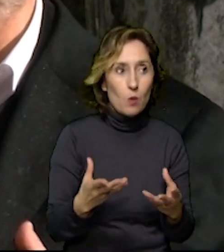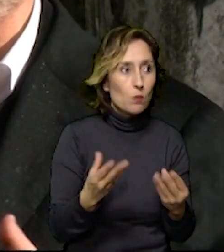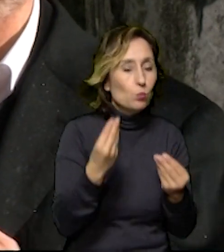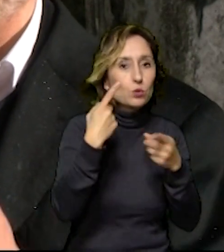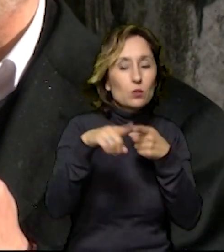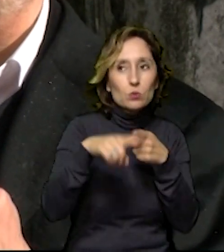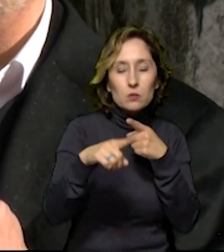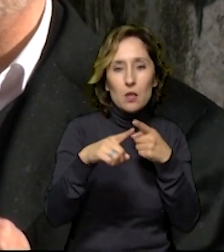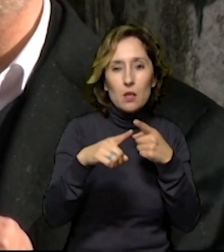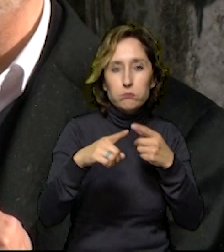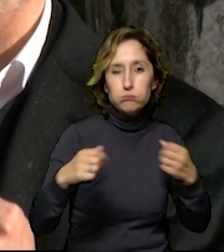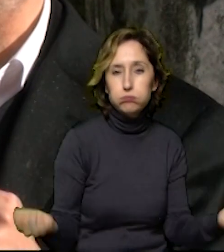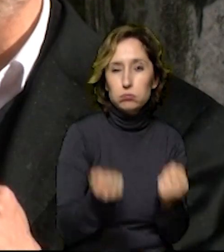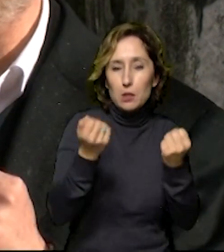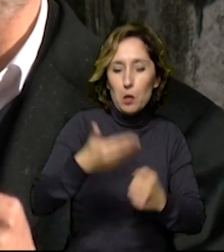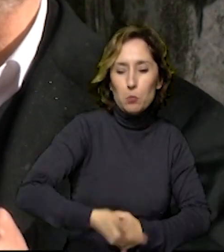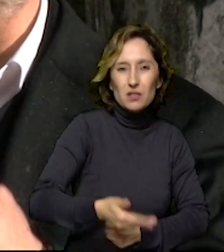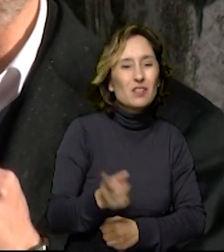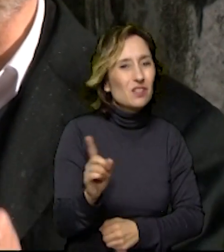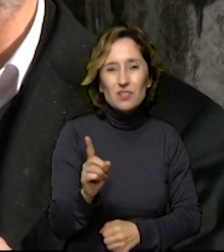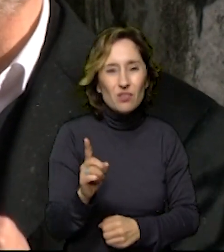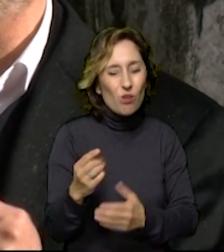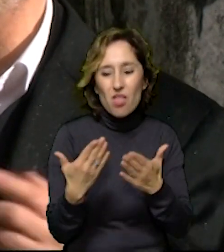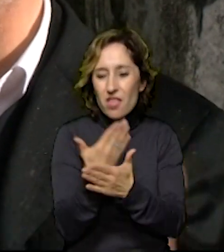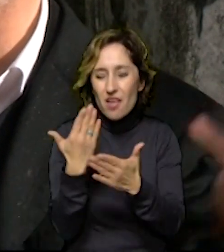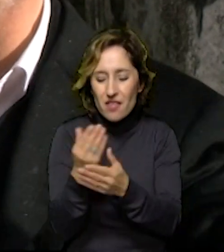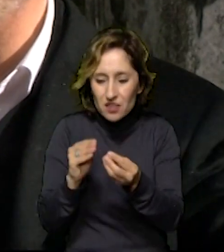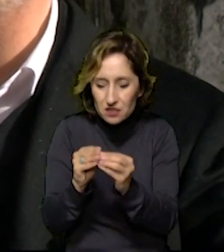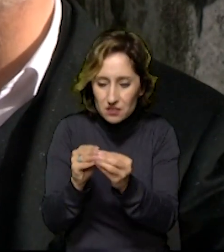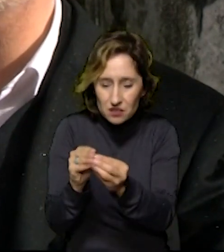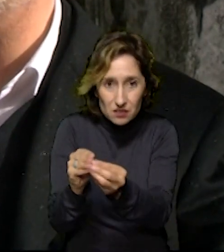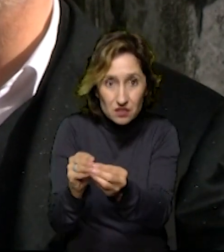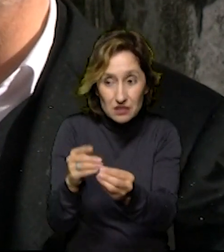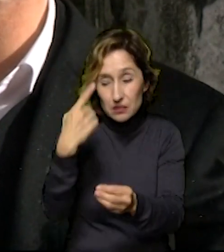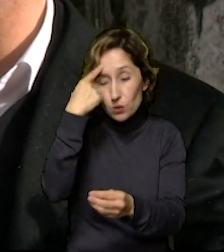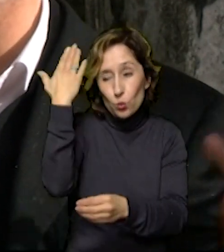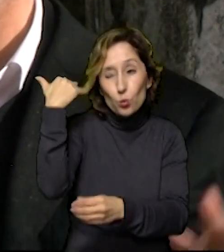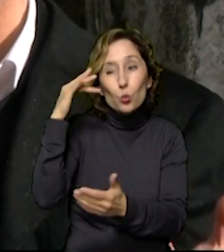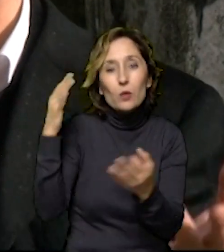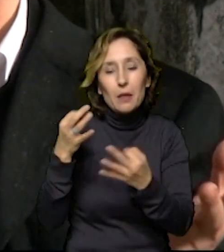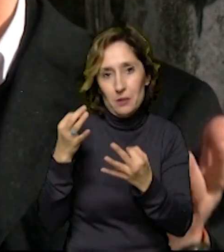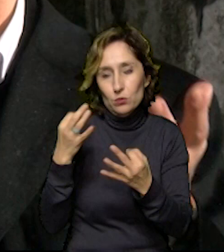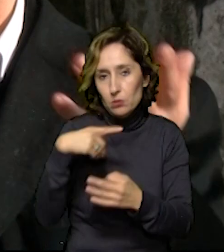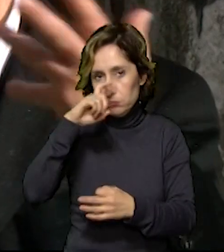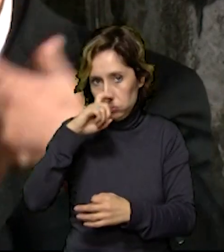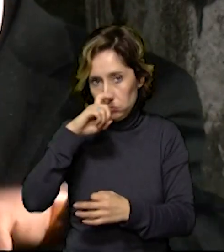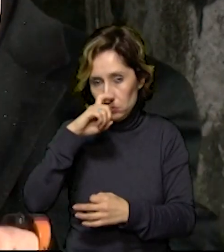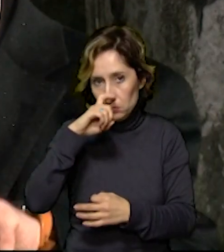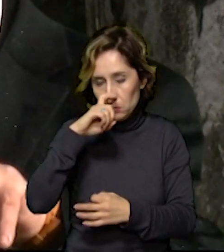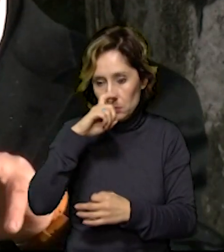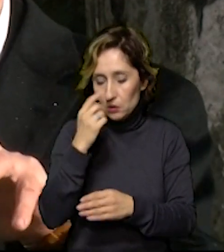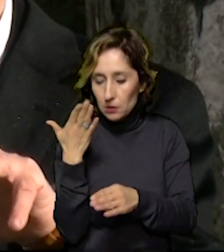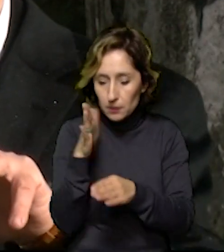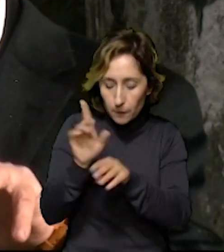en memoria, lo que hay que hacer es actuaciones del día a día, de ir recordando eso que pasó, irlo